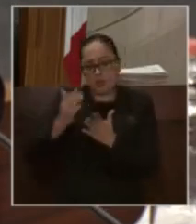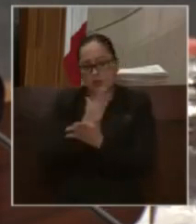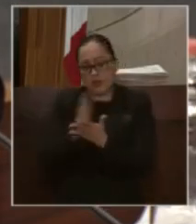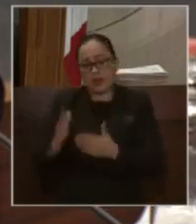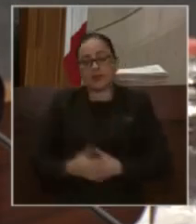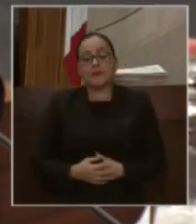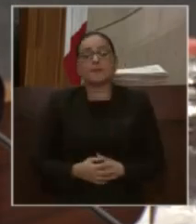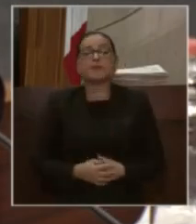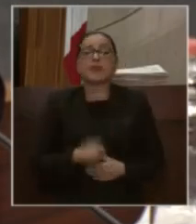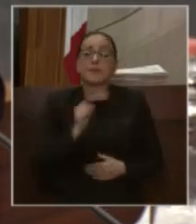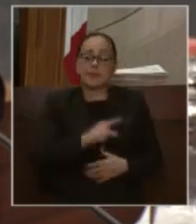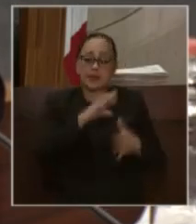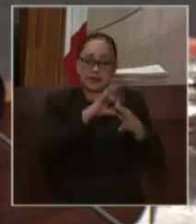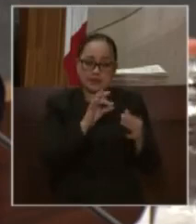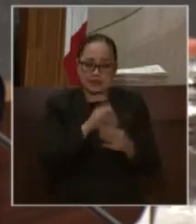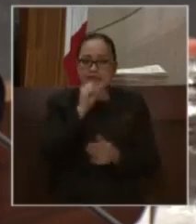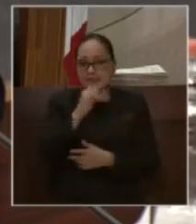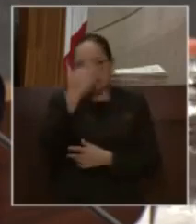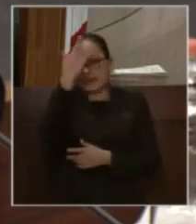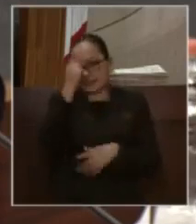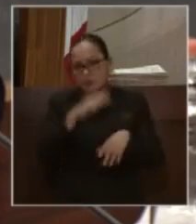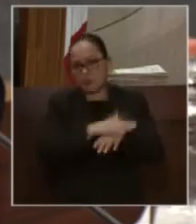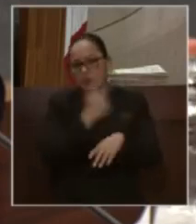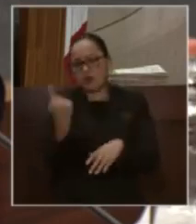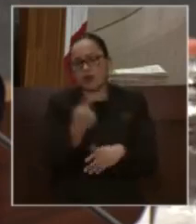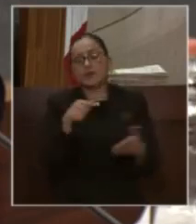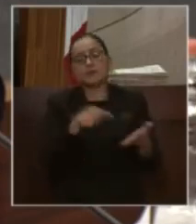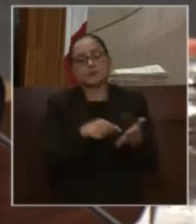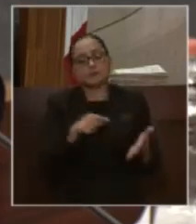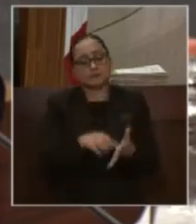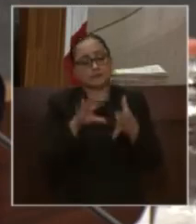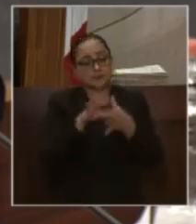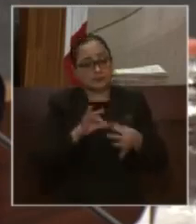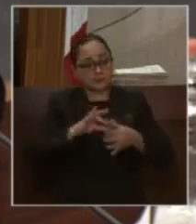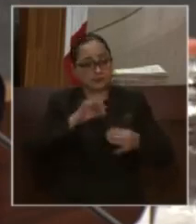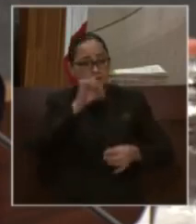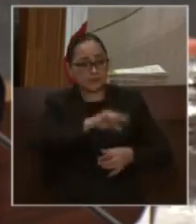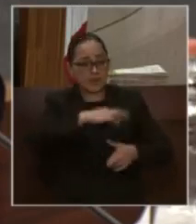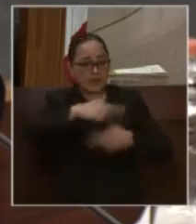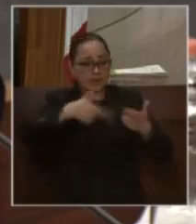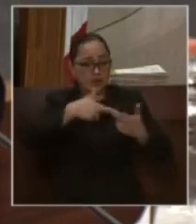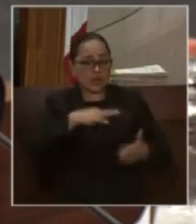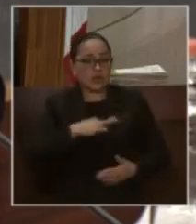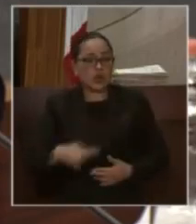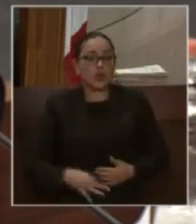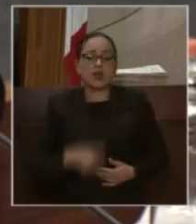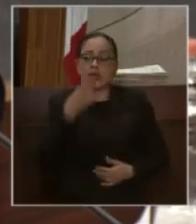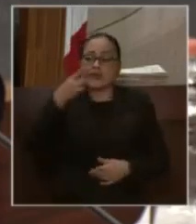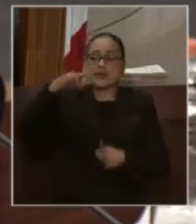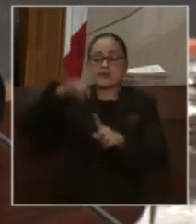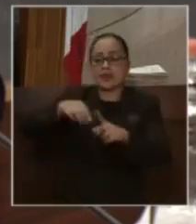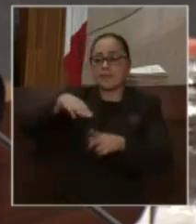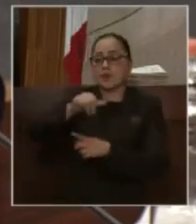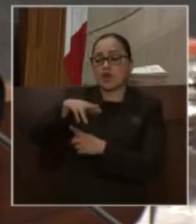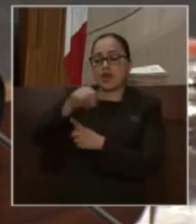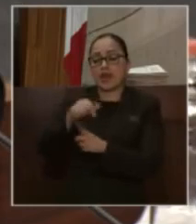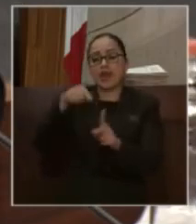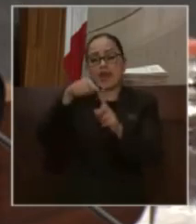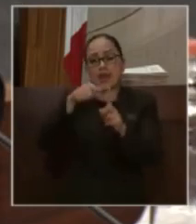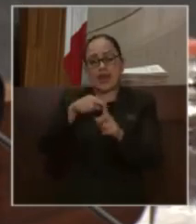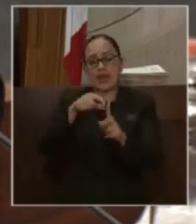propone calificar como fundado el agravio relativo a que, de manera indebida, la Sala Toluca ubicó a Morena en una figura que